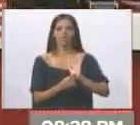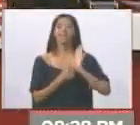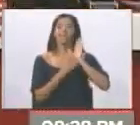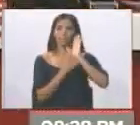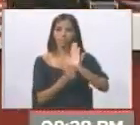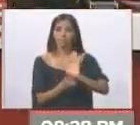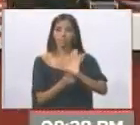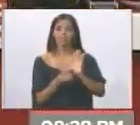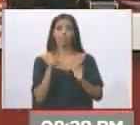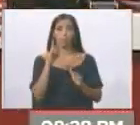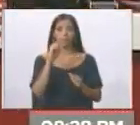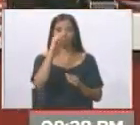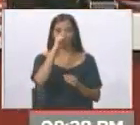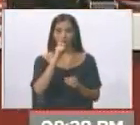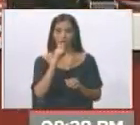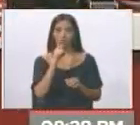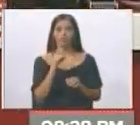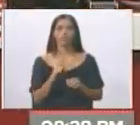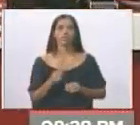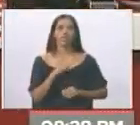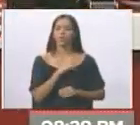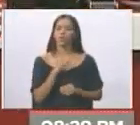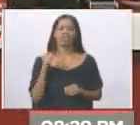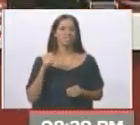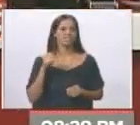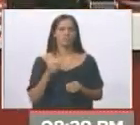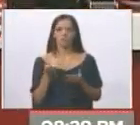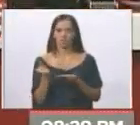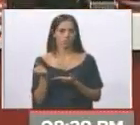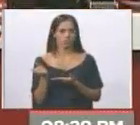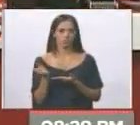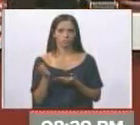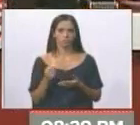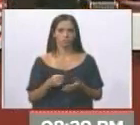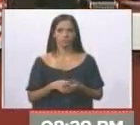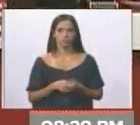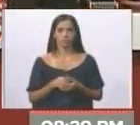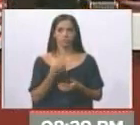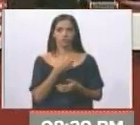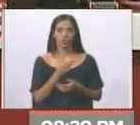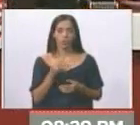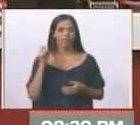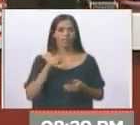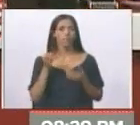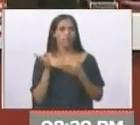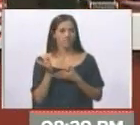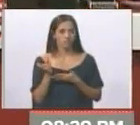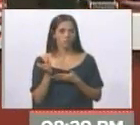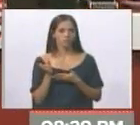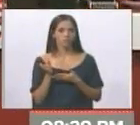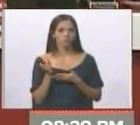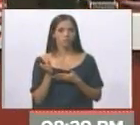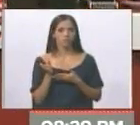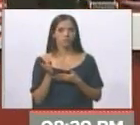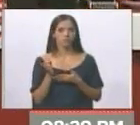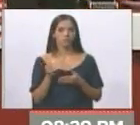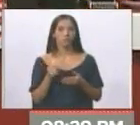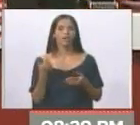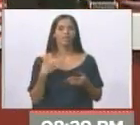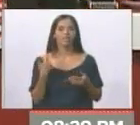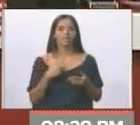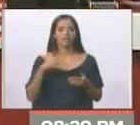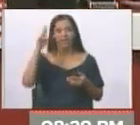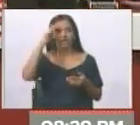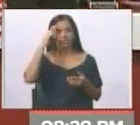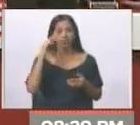Hemos demostrado en estos 20 años que no necesitamos de eso. Que no necesitamos de eso para tener la razón. Y